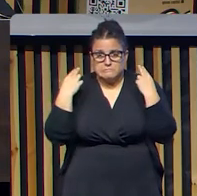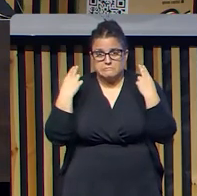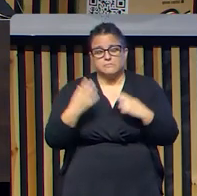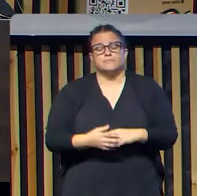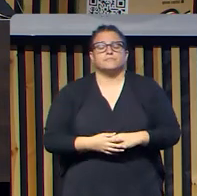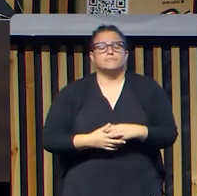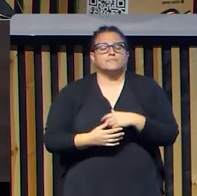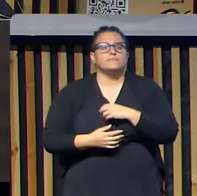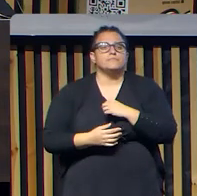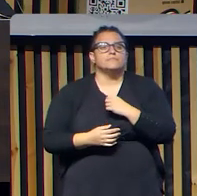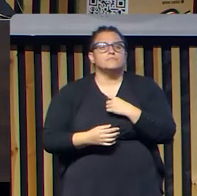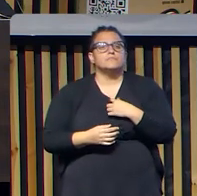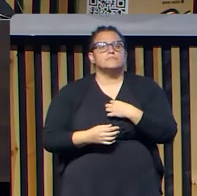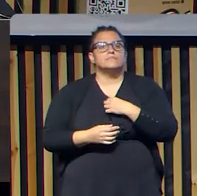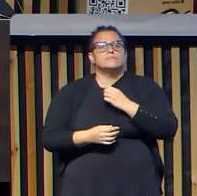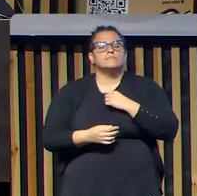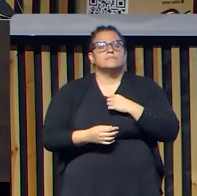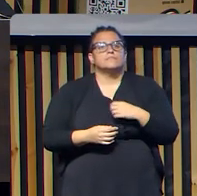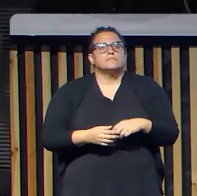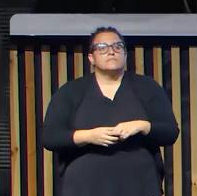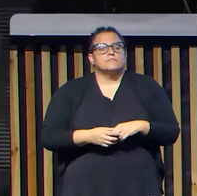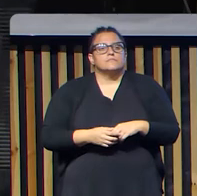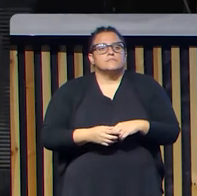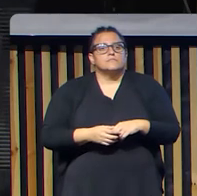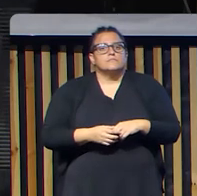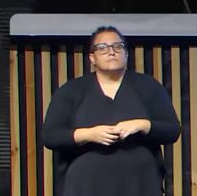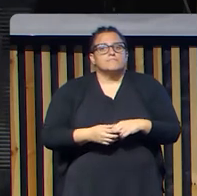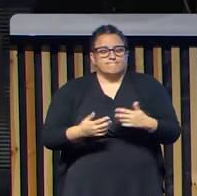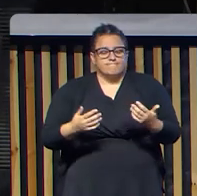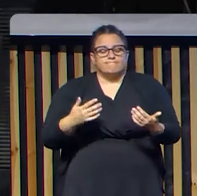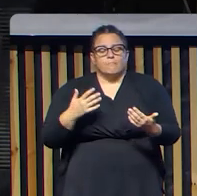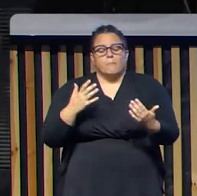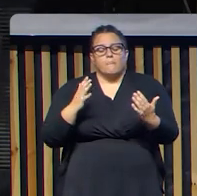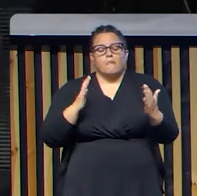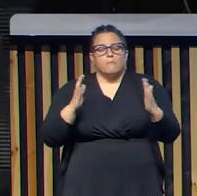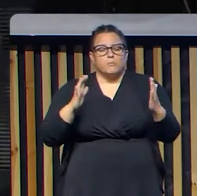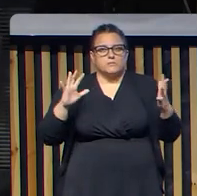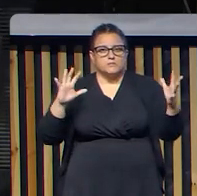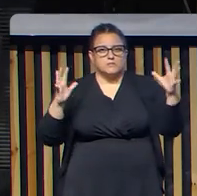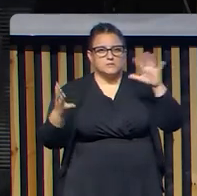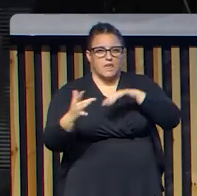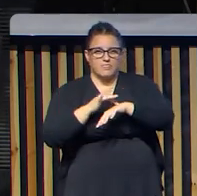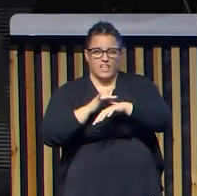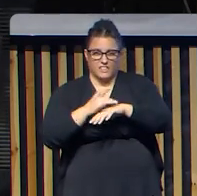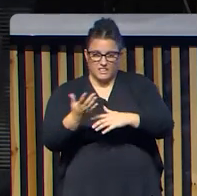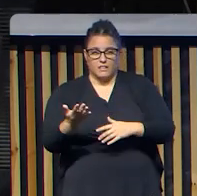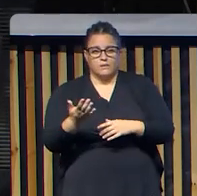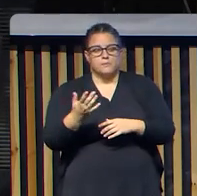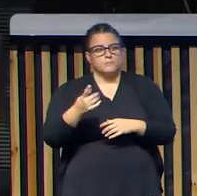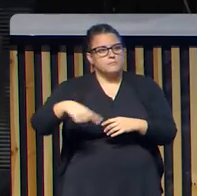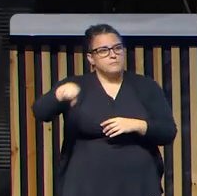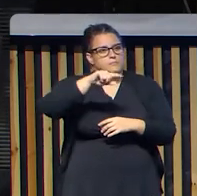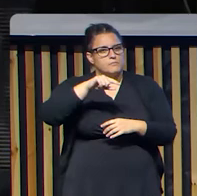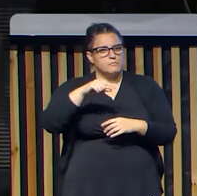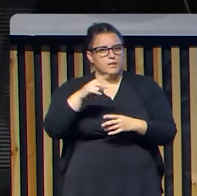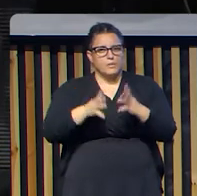qué ocurre hemos mencionado la digitalización Cuál es la sensación de todos nosotros los ciudadanos con